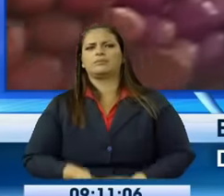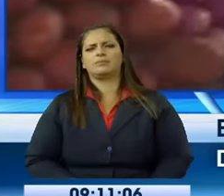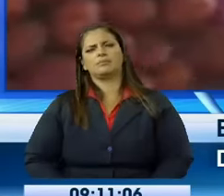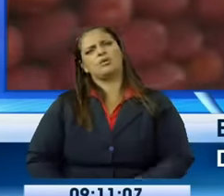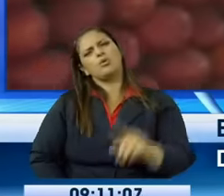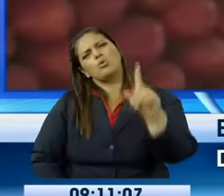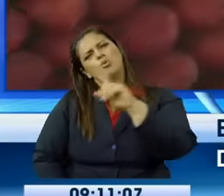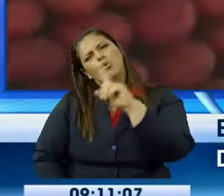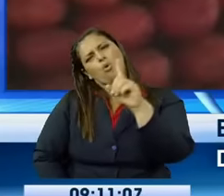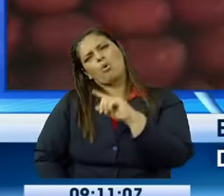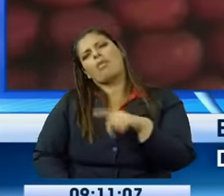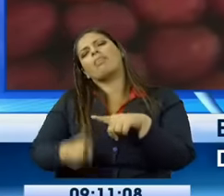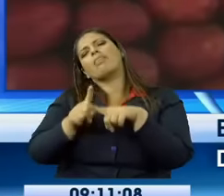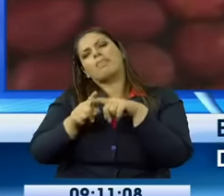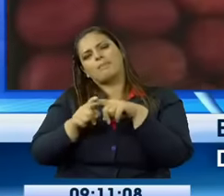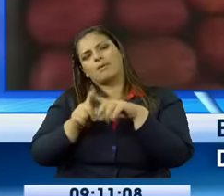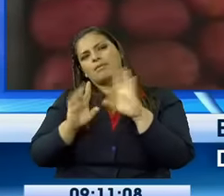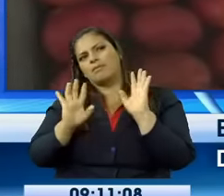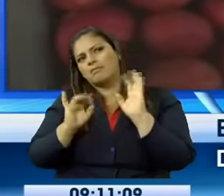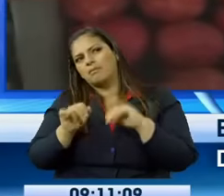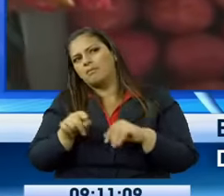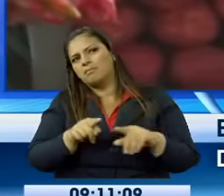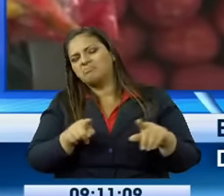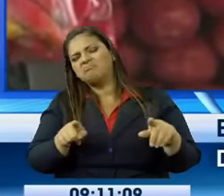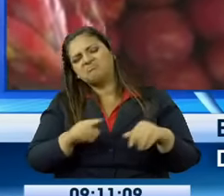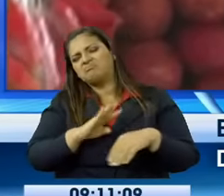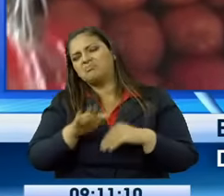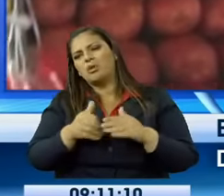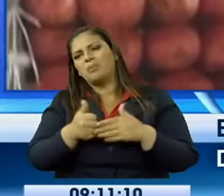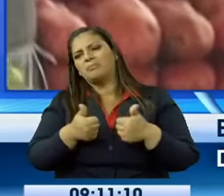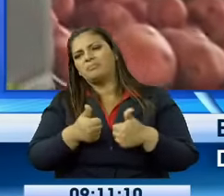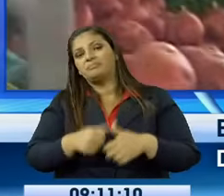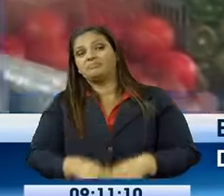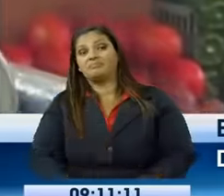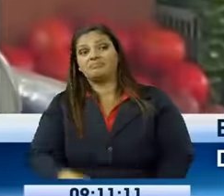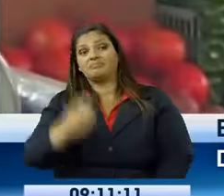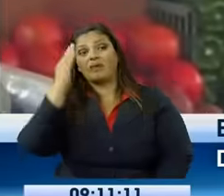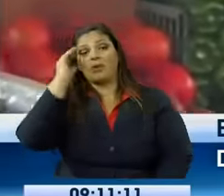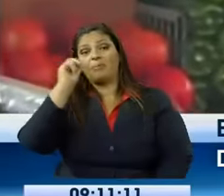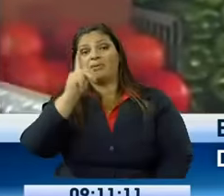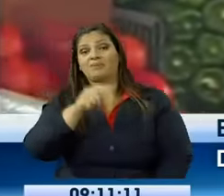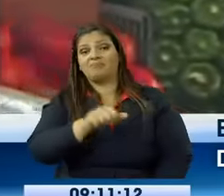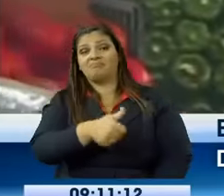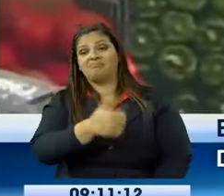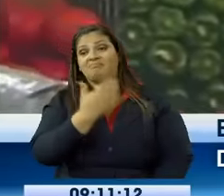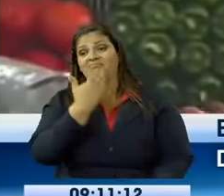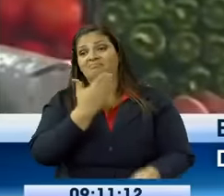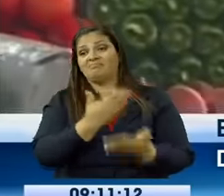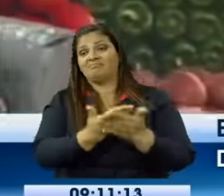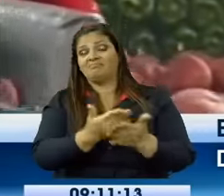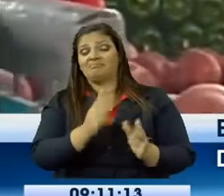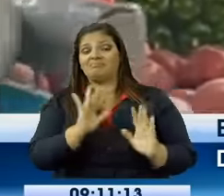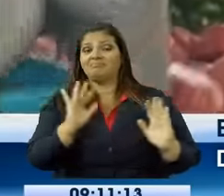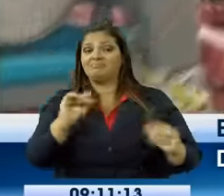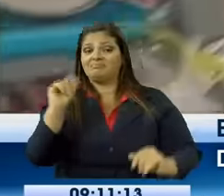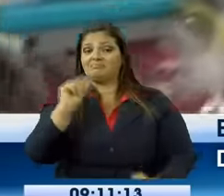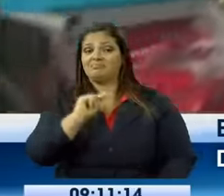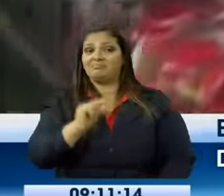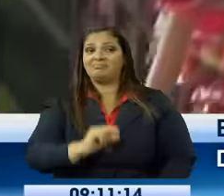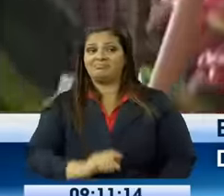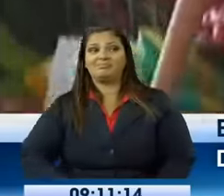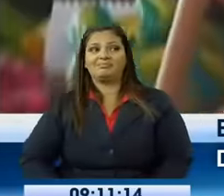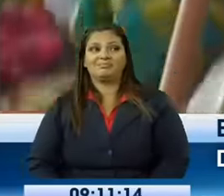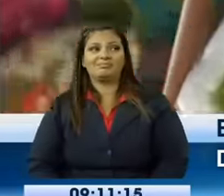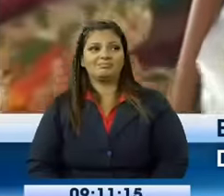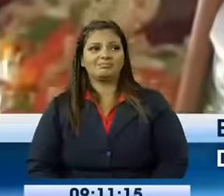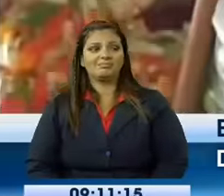usualmente claro, son muy legales aquí. Todo está bien. Bueno, es la opinión del señor. Muchísimas gracias, señor. El señor lo ve a un buen precio. Dice que está barato.